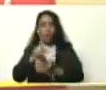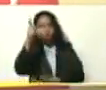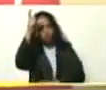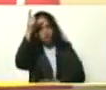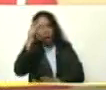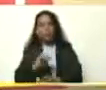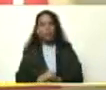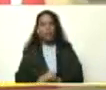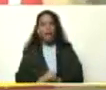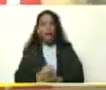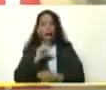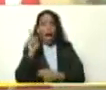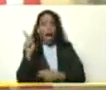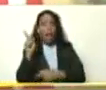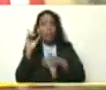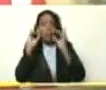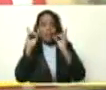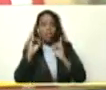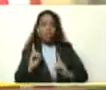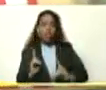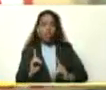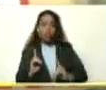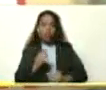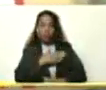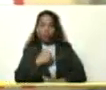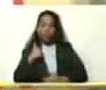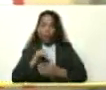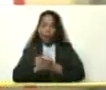Ha sido decisivo, querido amigo.